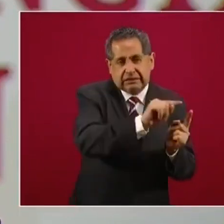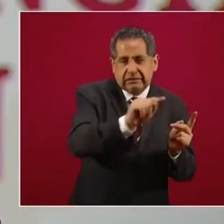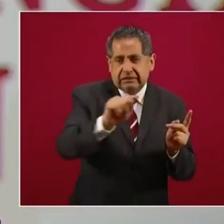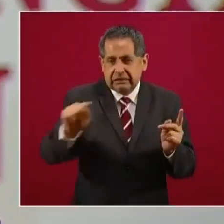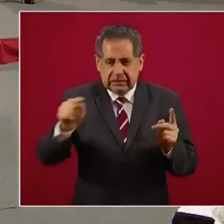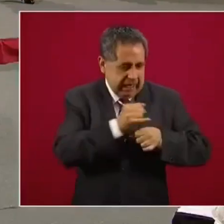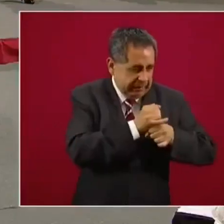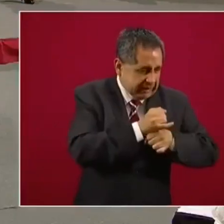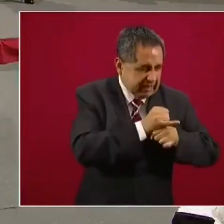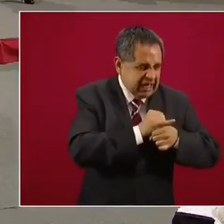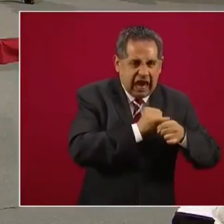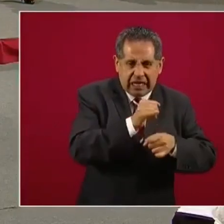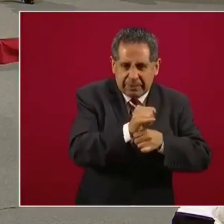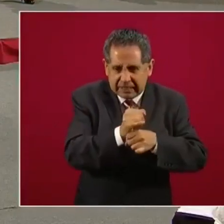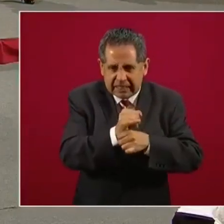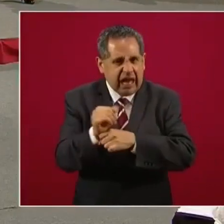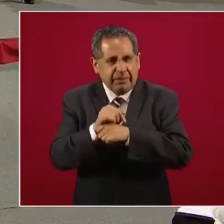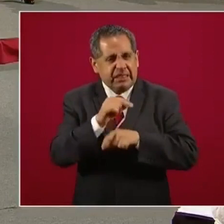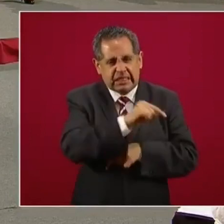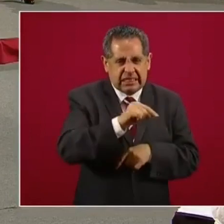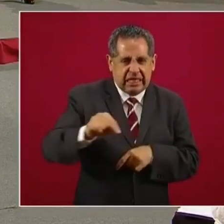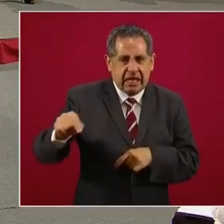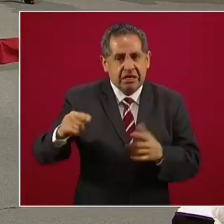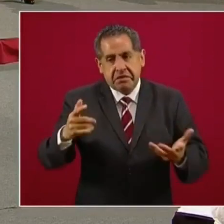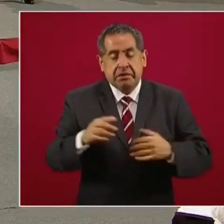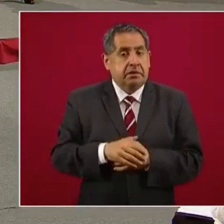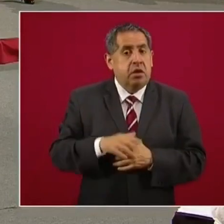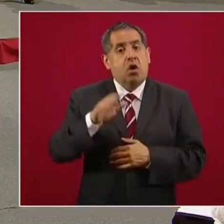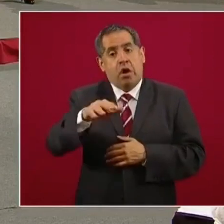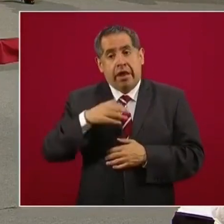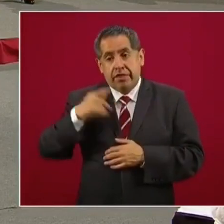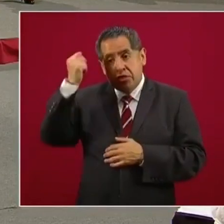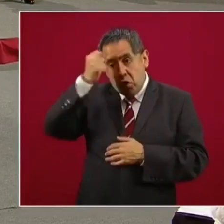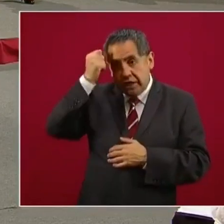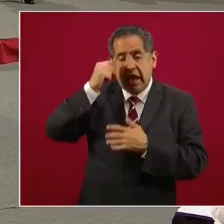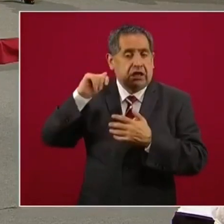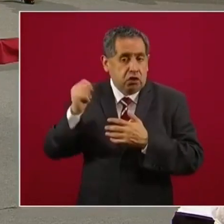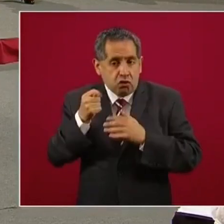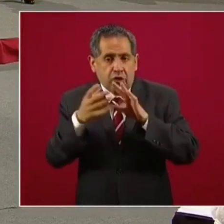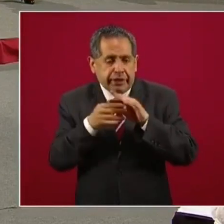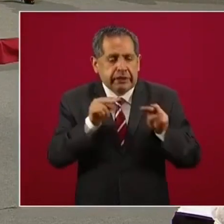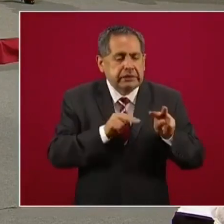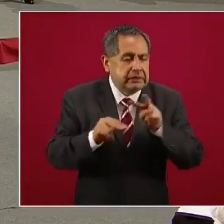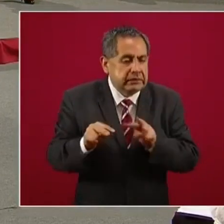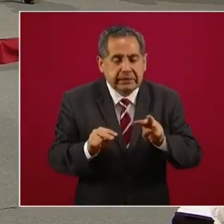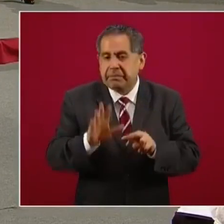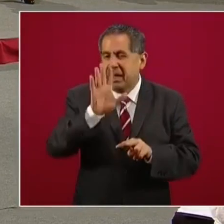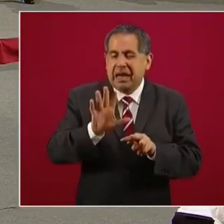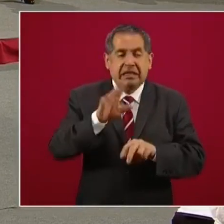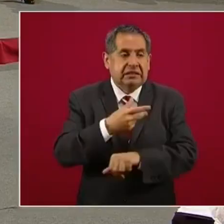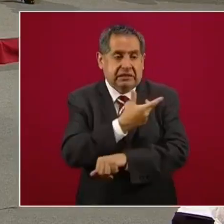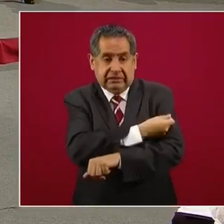había señalado en ese momento el doctor Alcocer, las bases teóricas y las bases tecnológicas muestran que esta vacuna